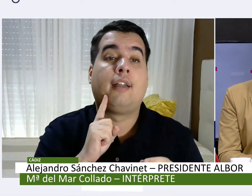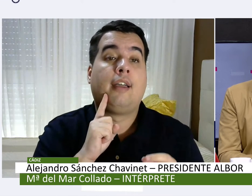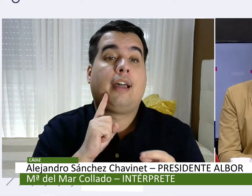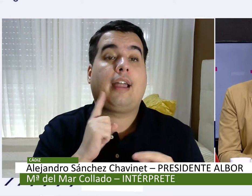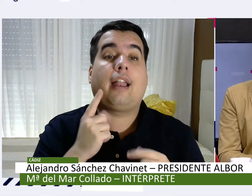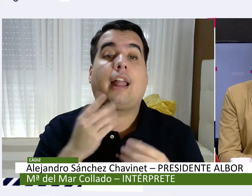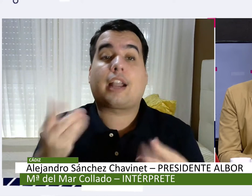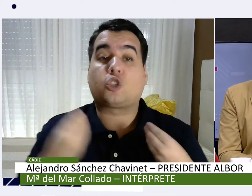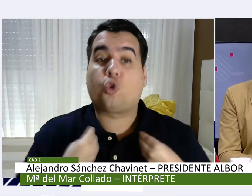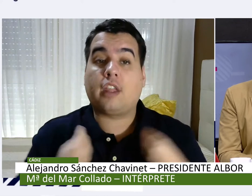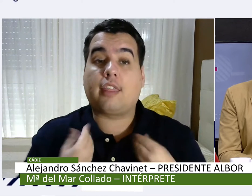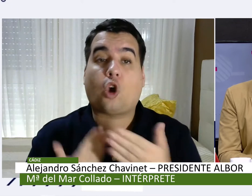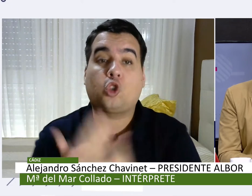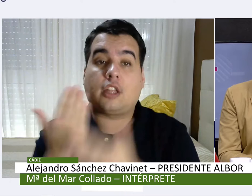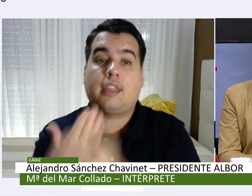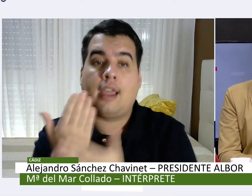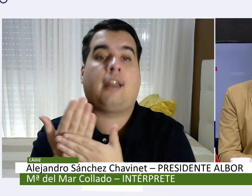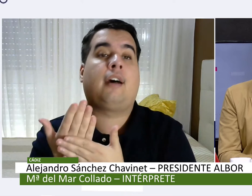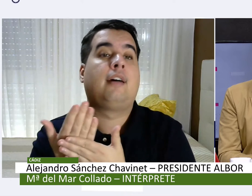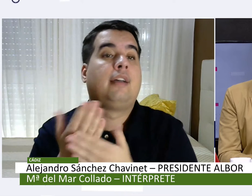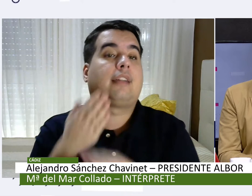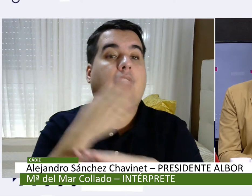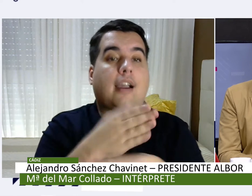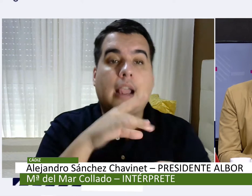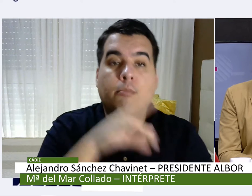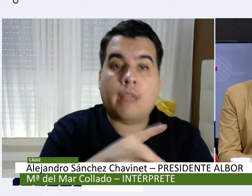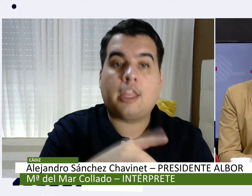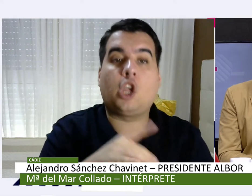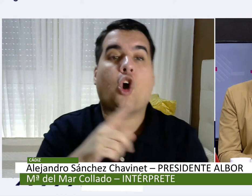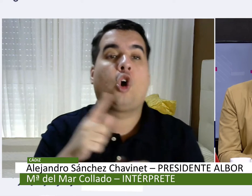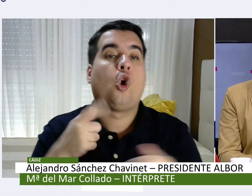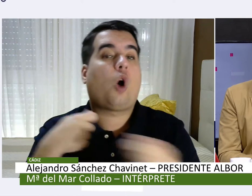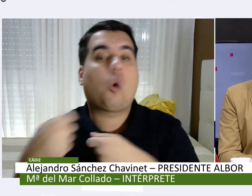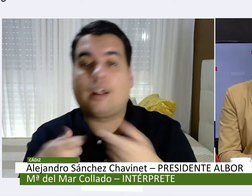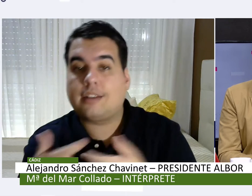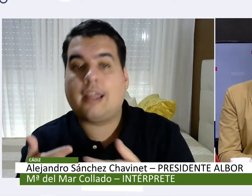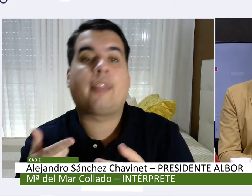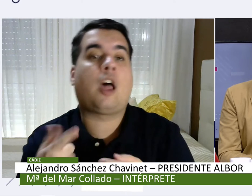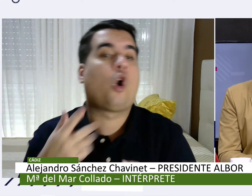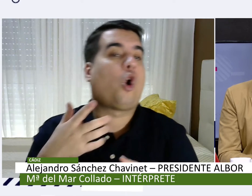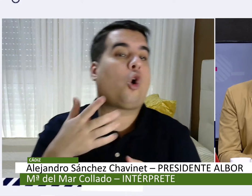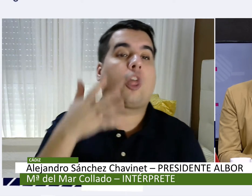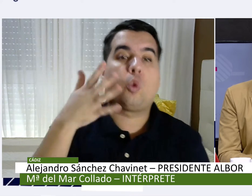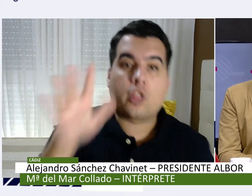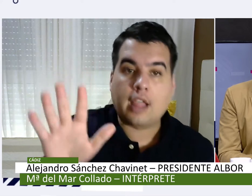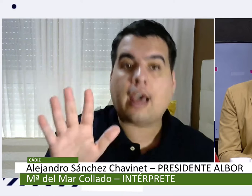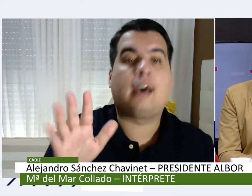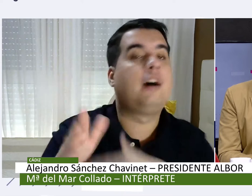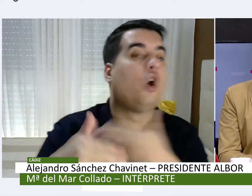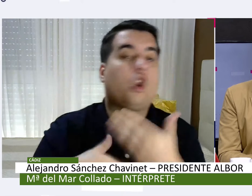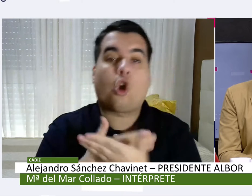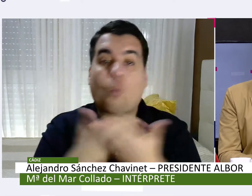suba, que su vida cotidiana, la que caiga al médico, o a una tienda, o a la